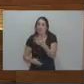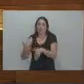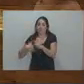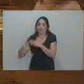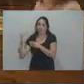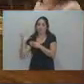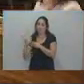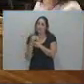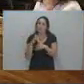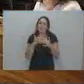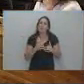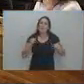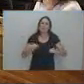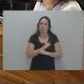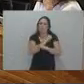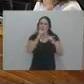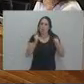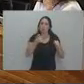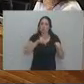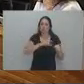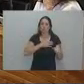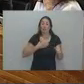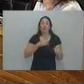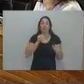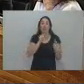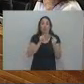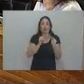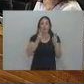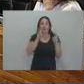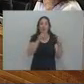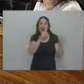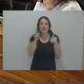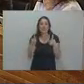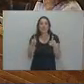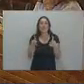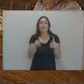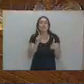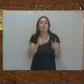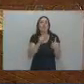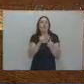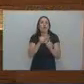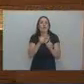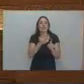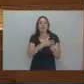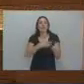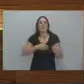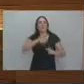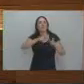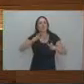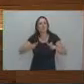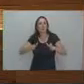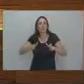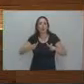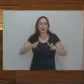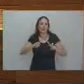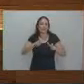por un Parlamento fuerte. Cuando abrimos el debate acerca de los asesores no era simplemente porque quisiésemos dejar en precario a trabajadores de la Junta,